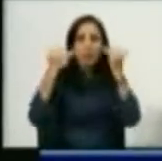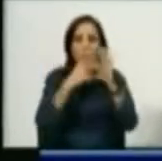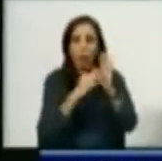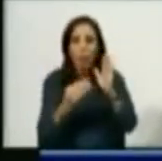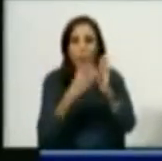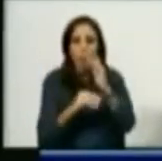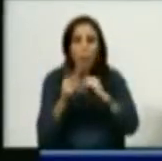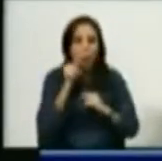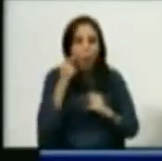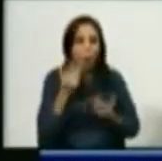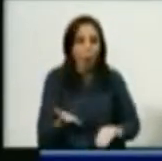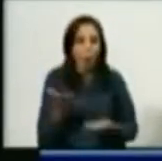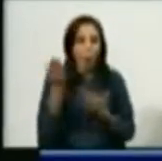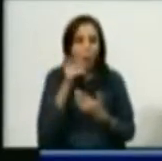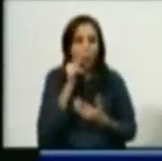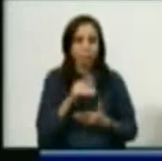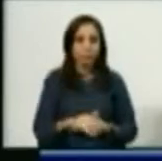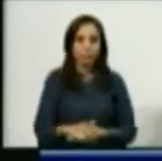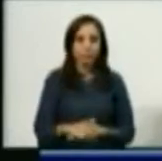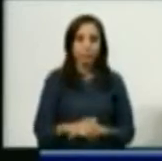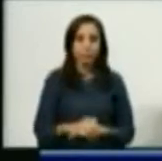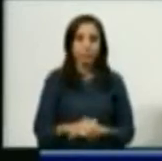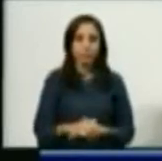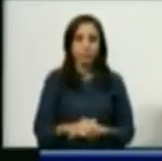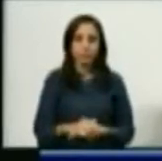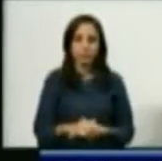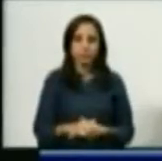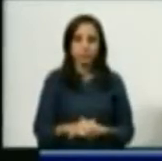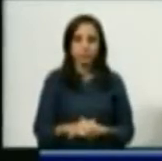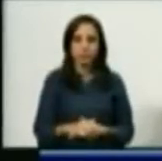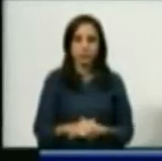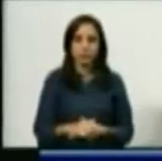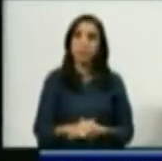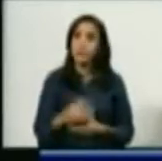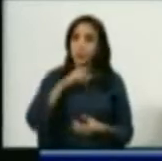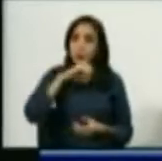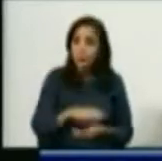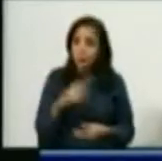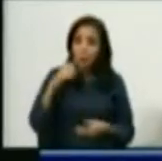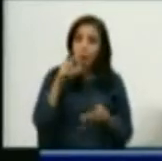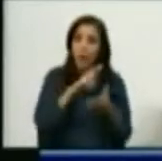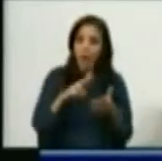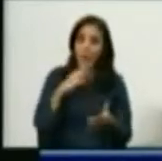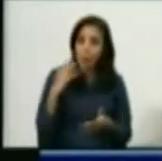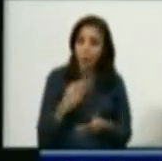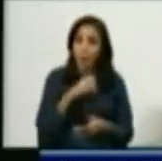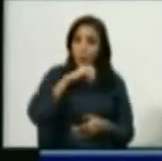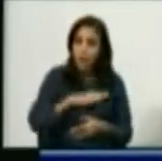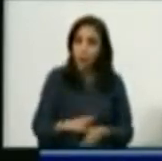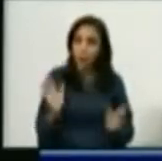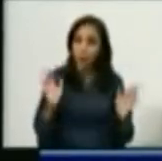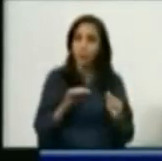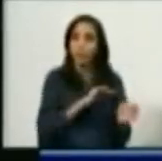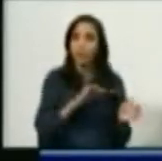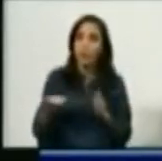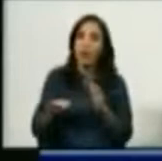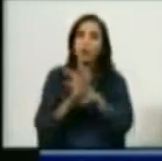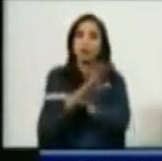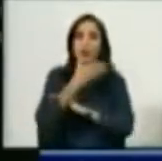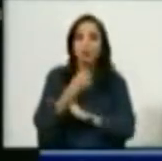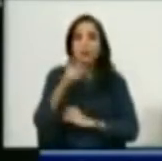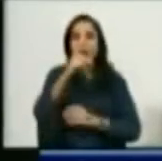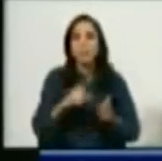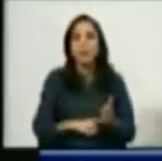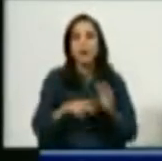Bolívar de bobes leamos la historia Para que vean cinco de diciembre de